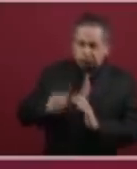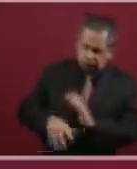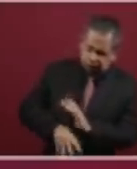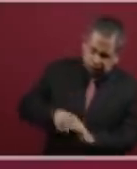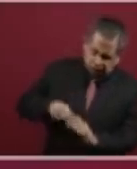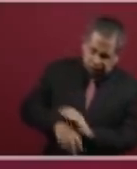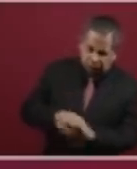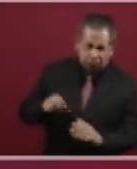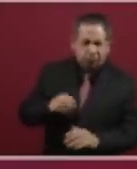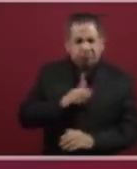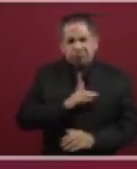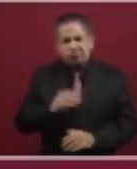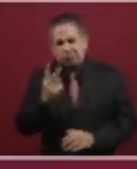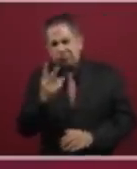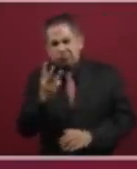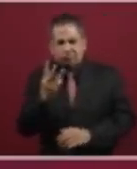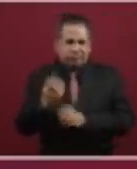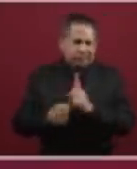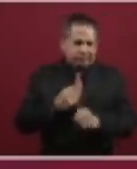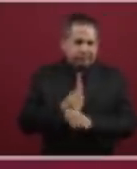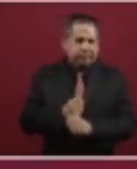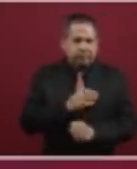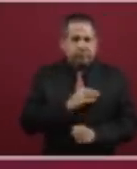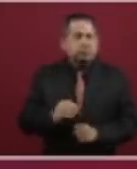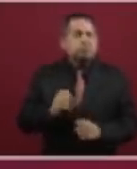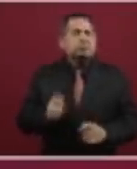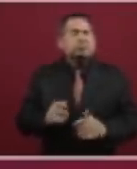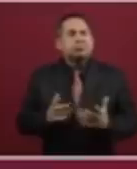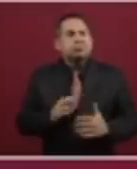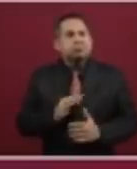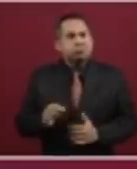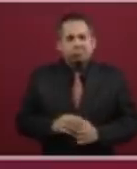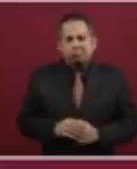en 2-3 años hasta